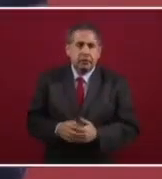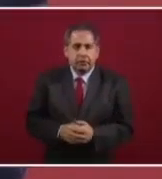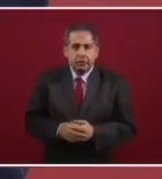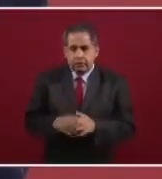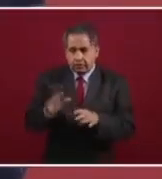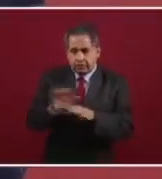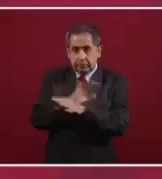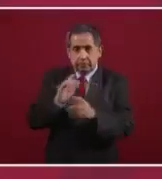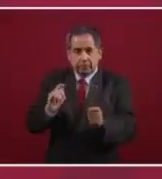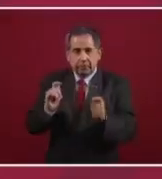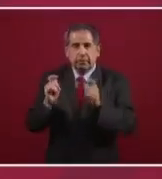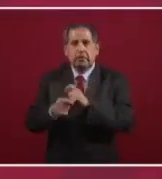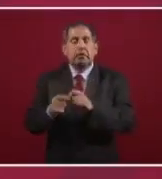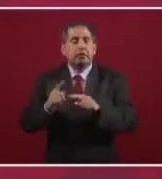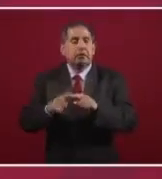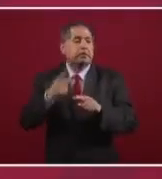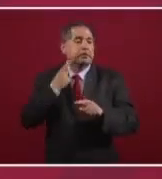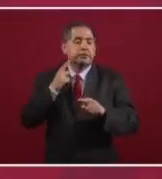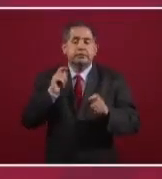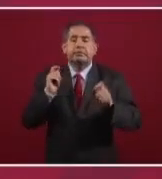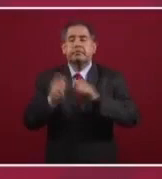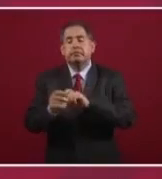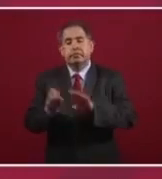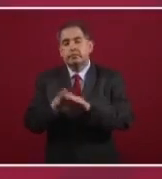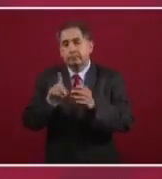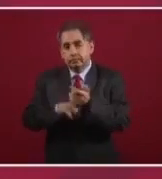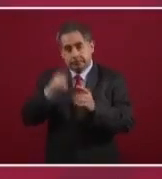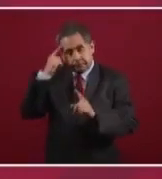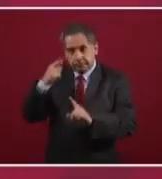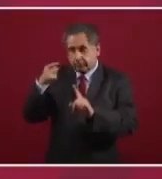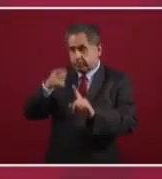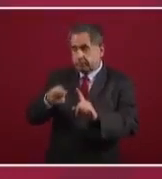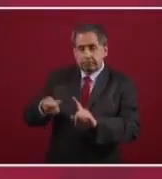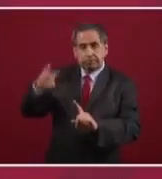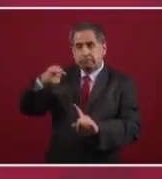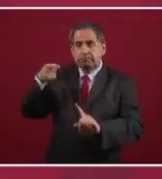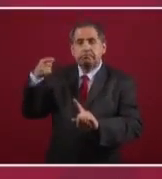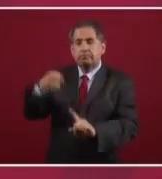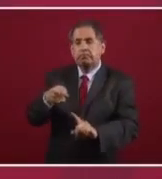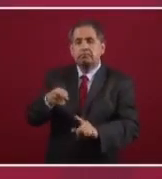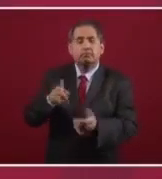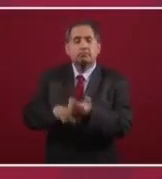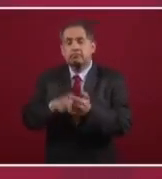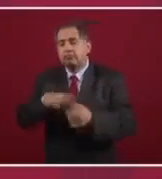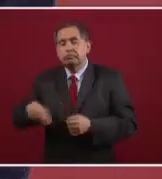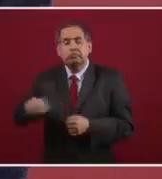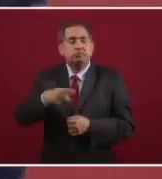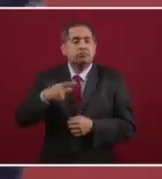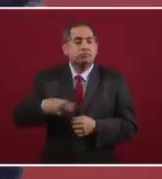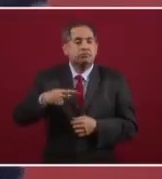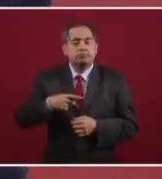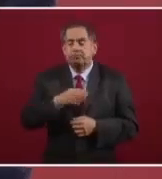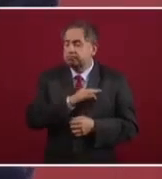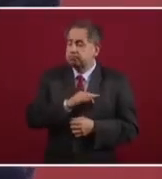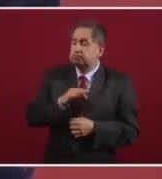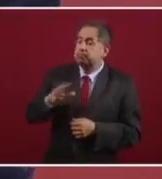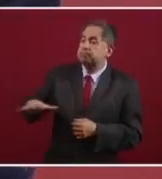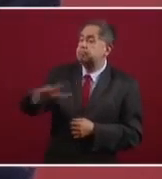y cambiar ya esa política y poner por delante el bienestar de la gente, la felicidad del